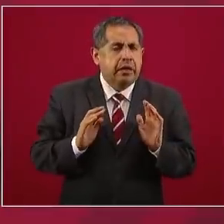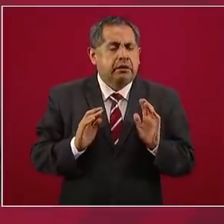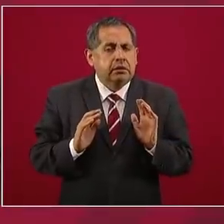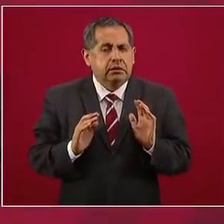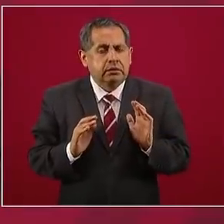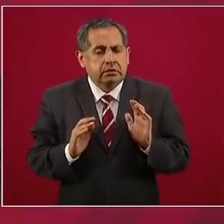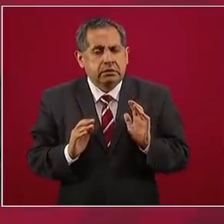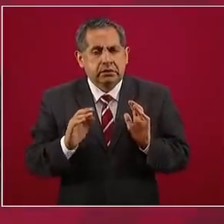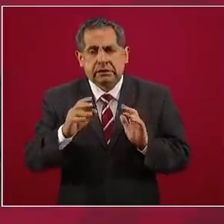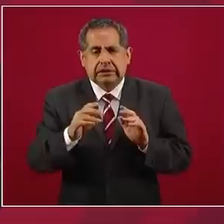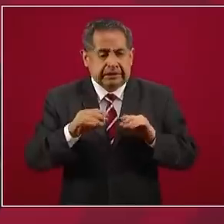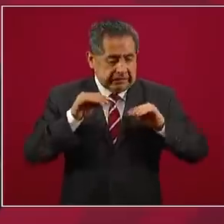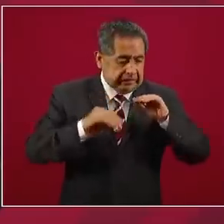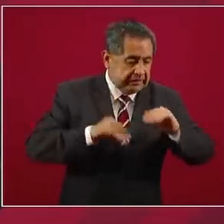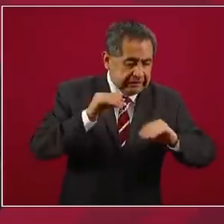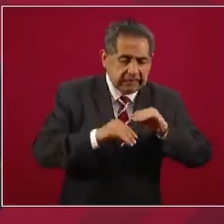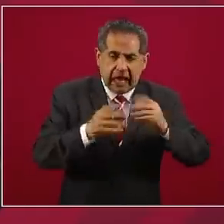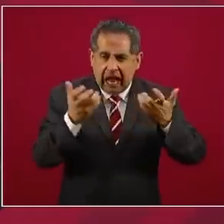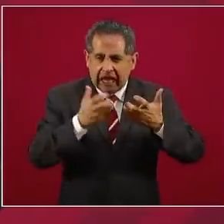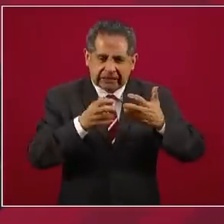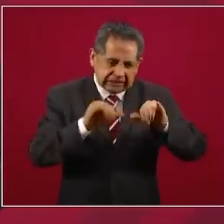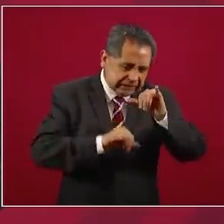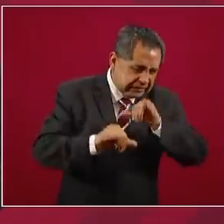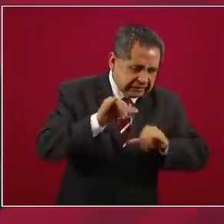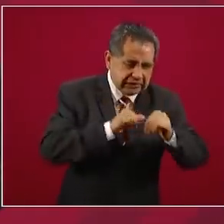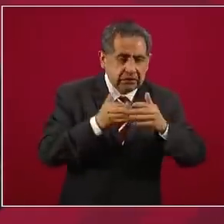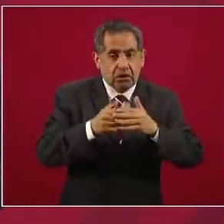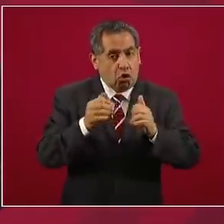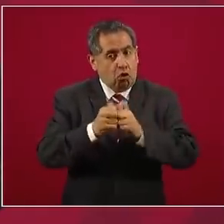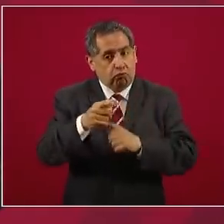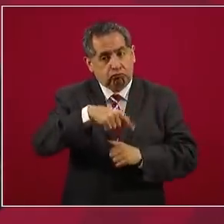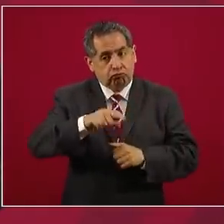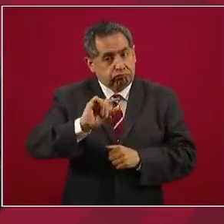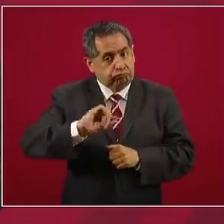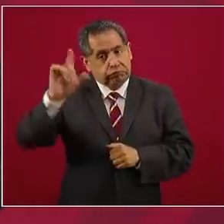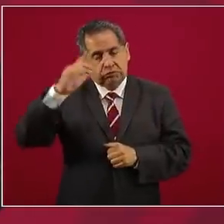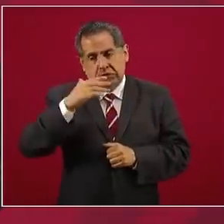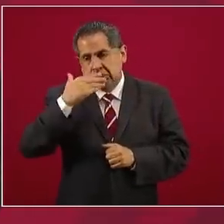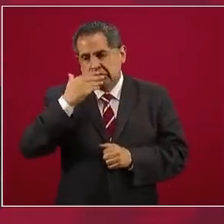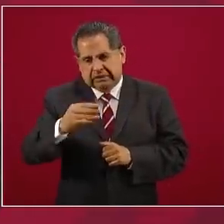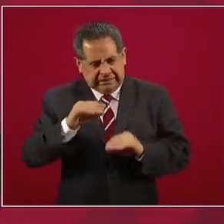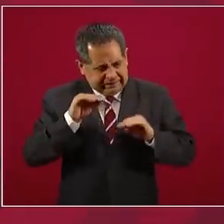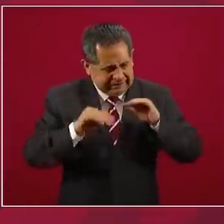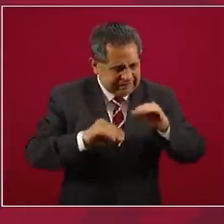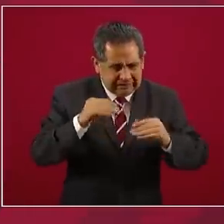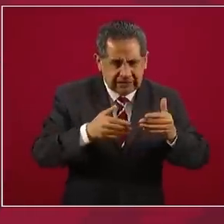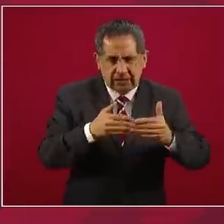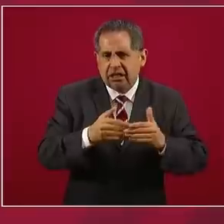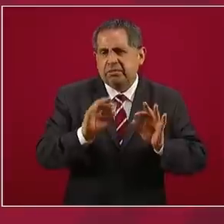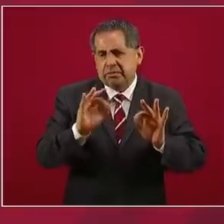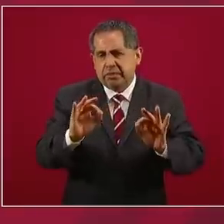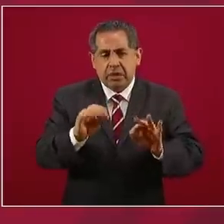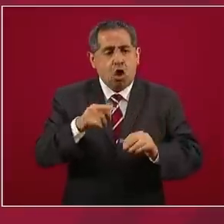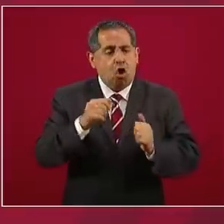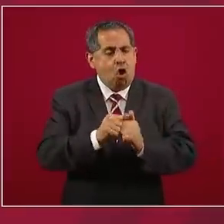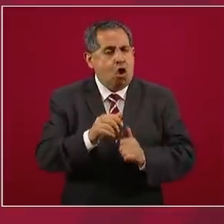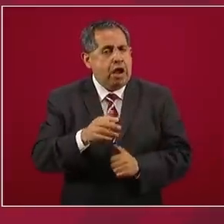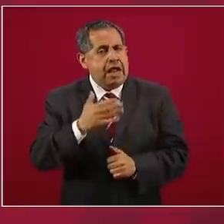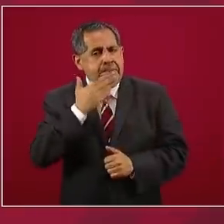haciendo en poco tiempo y de manera muy profesional, está garantizada la